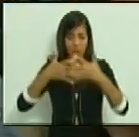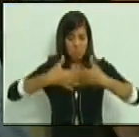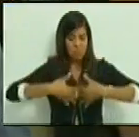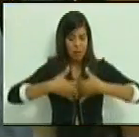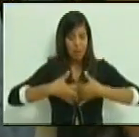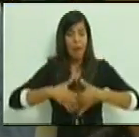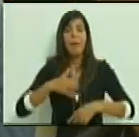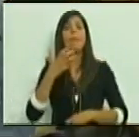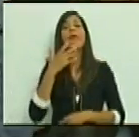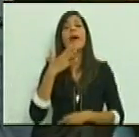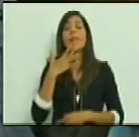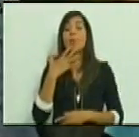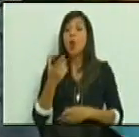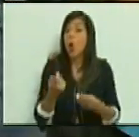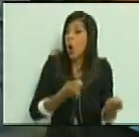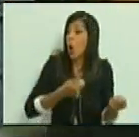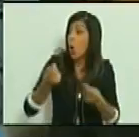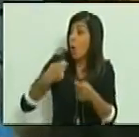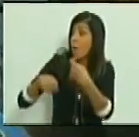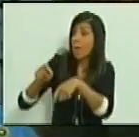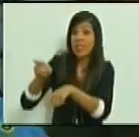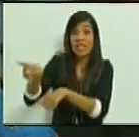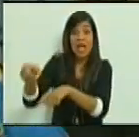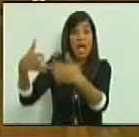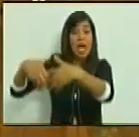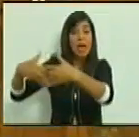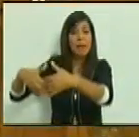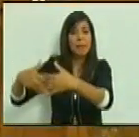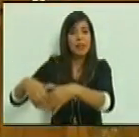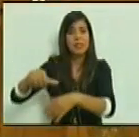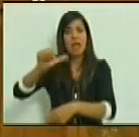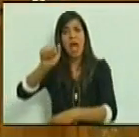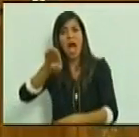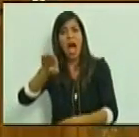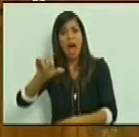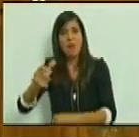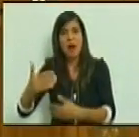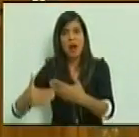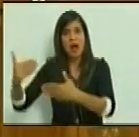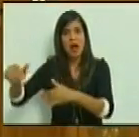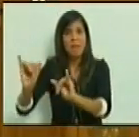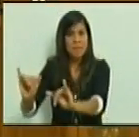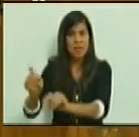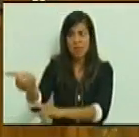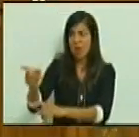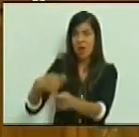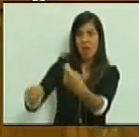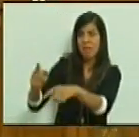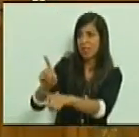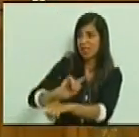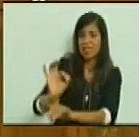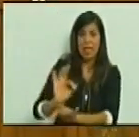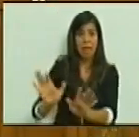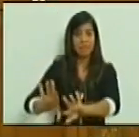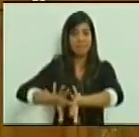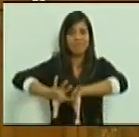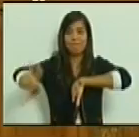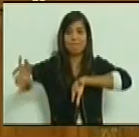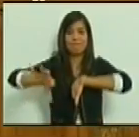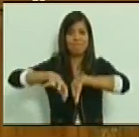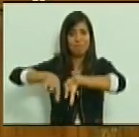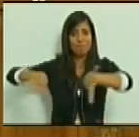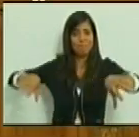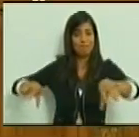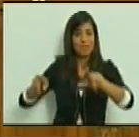caso. Y no le vendía el subproducto a la planta de haba, que era del Estado, que estaba adelante, porque la comercializaba con las empresas